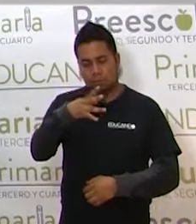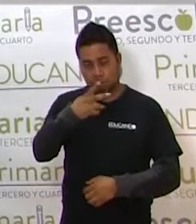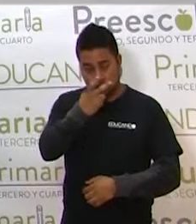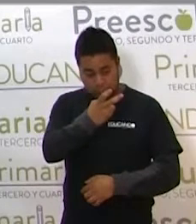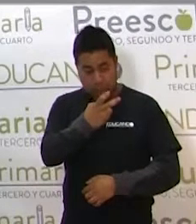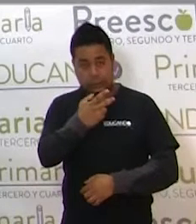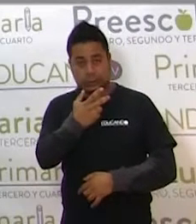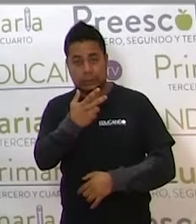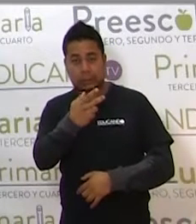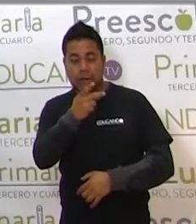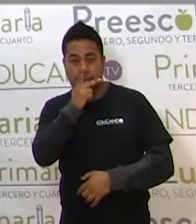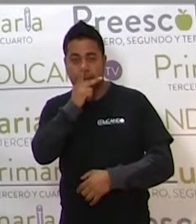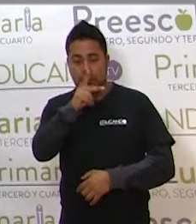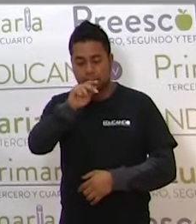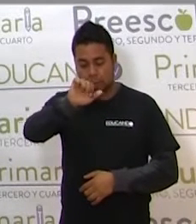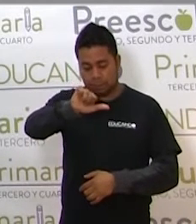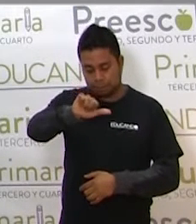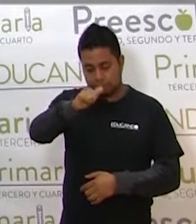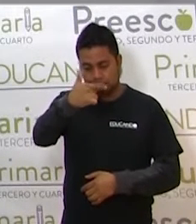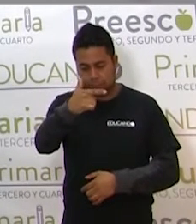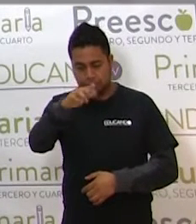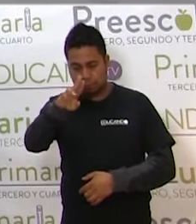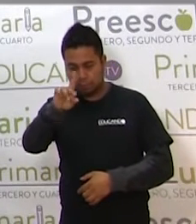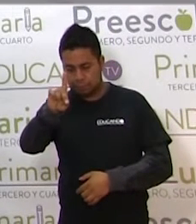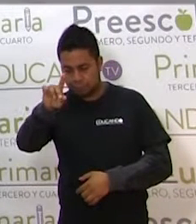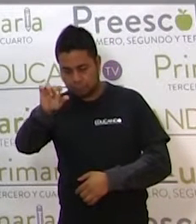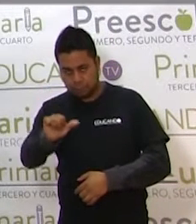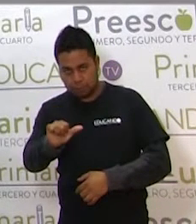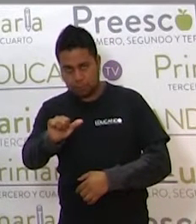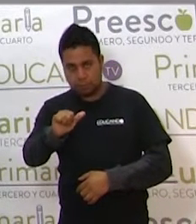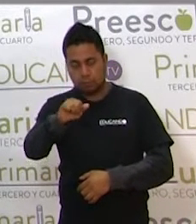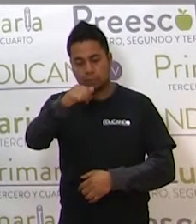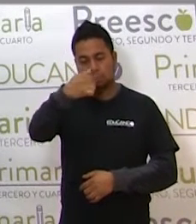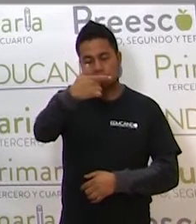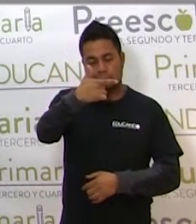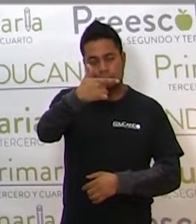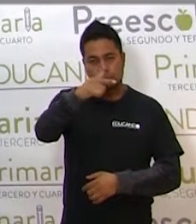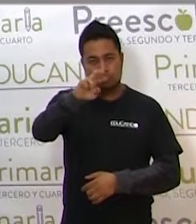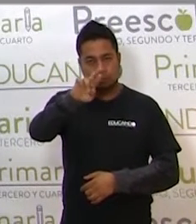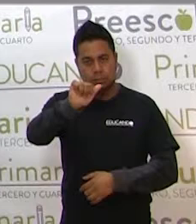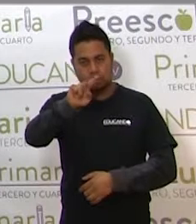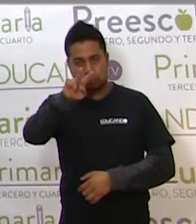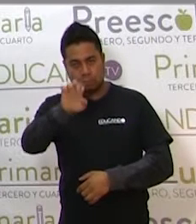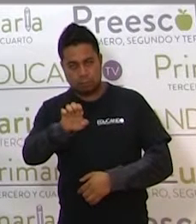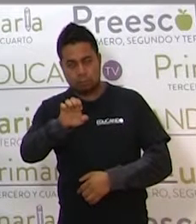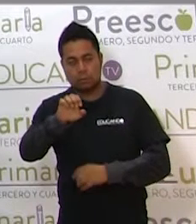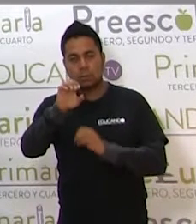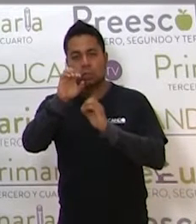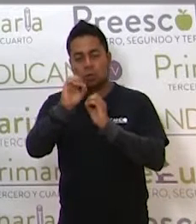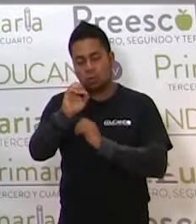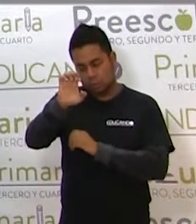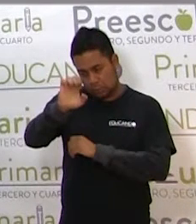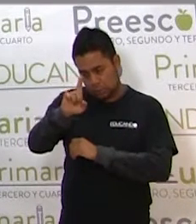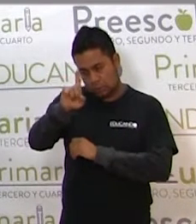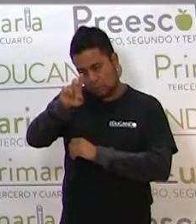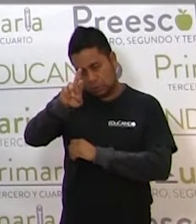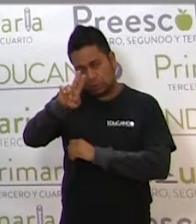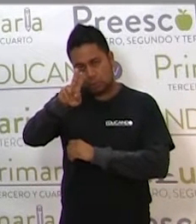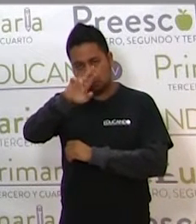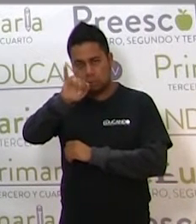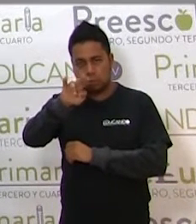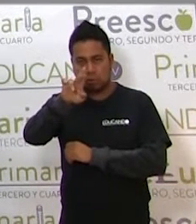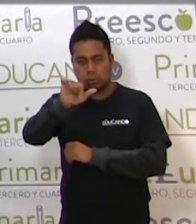palabra aguda grave o esdrújula mucha atención es